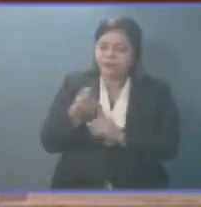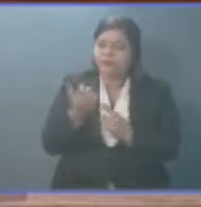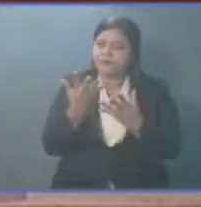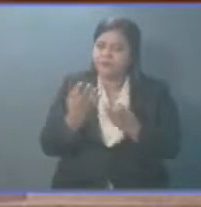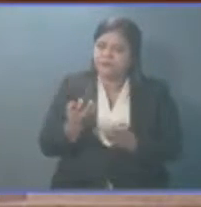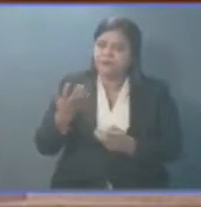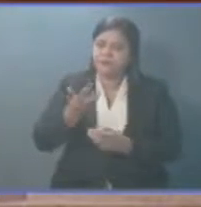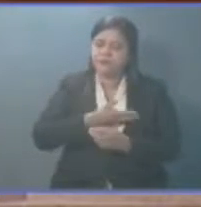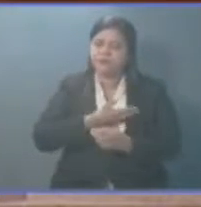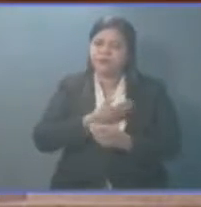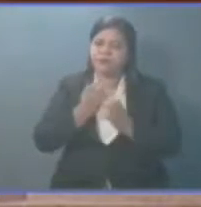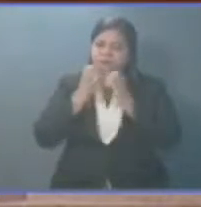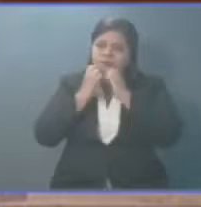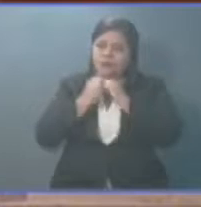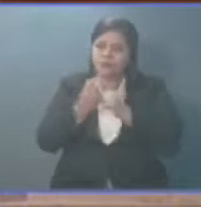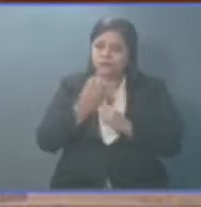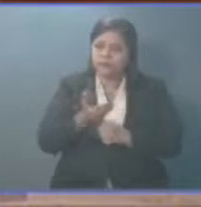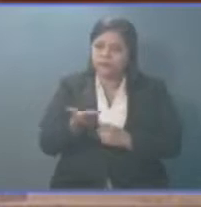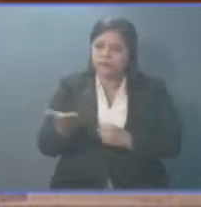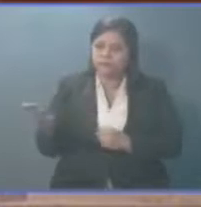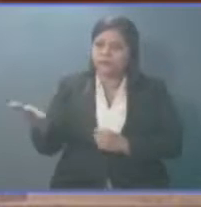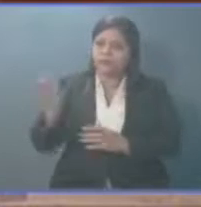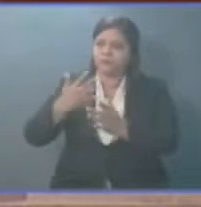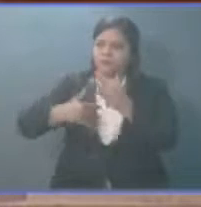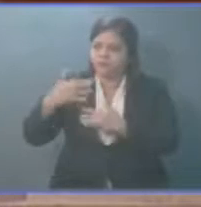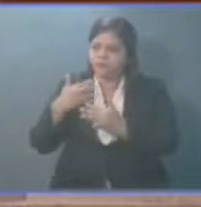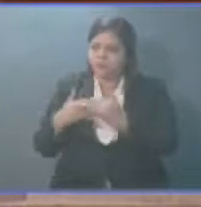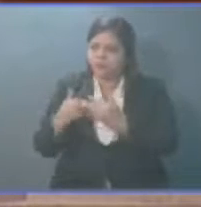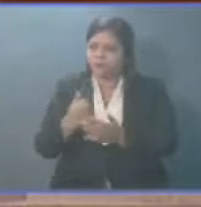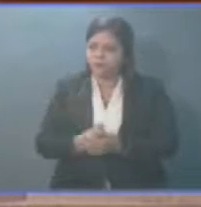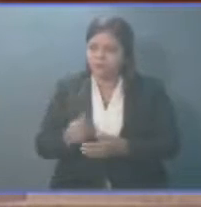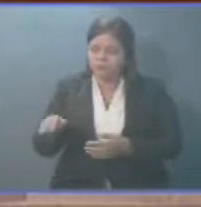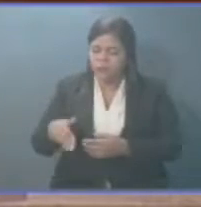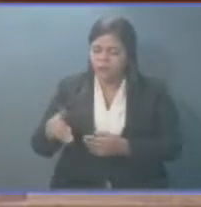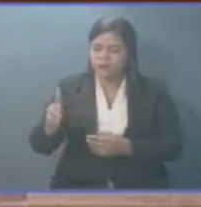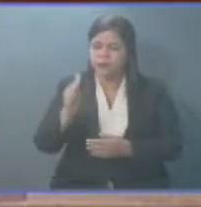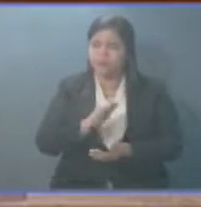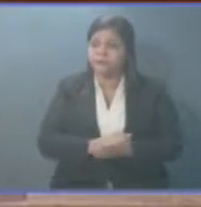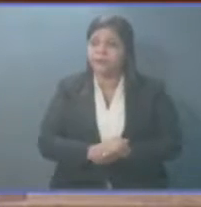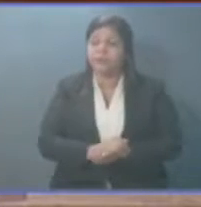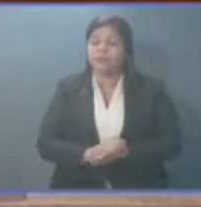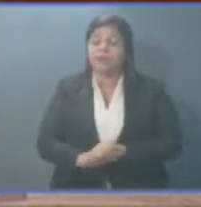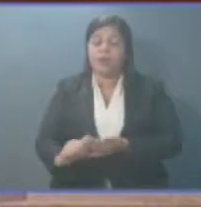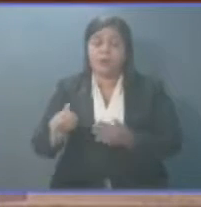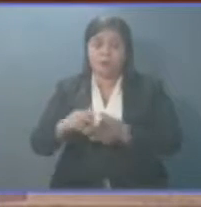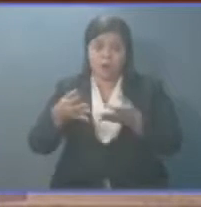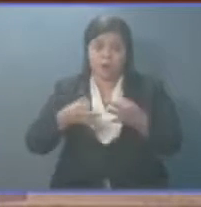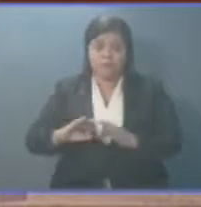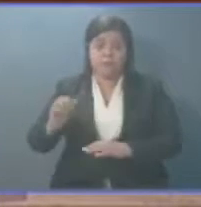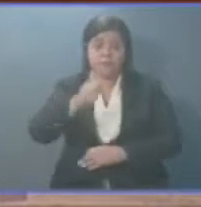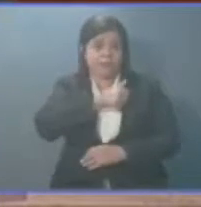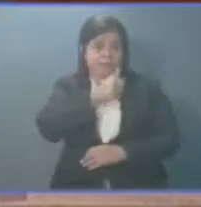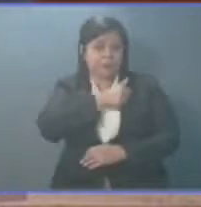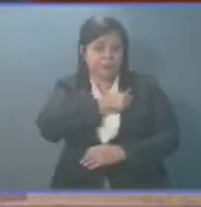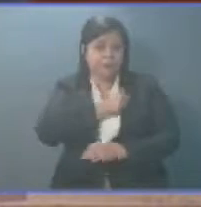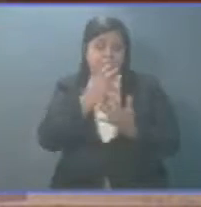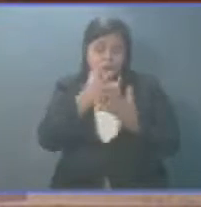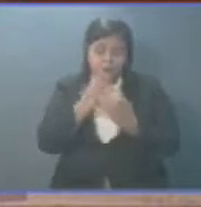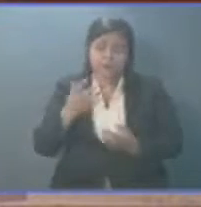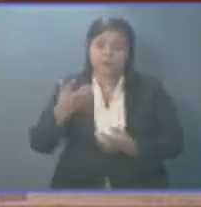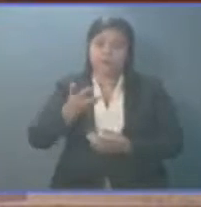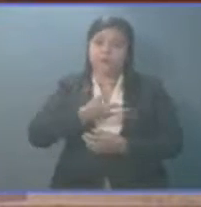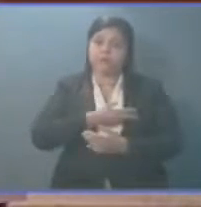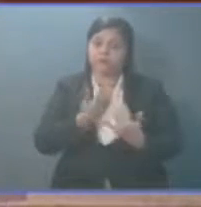la conservación del recurso marino y por medio de la pesca responsable que permita la continuidad de esta